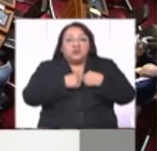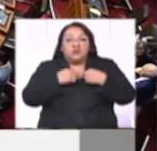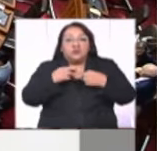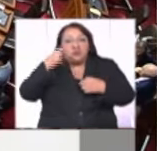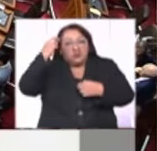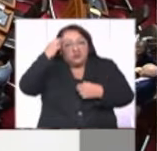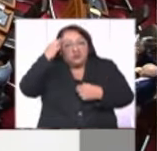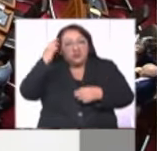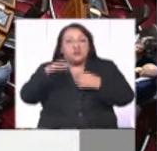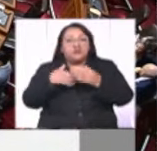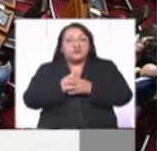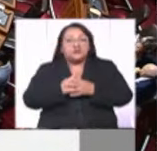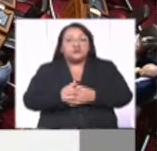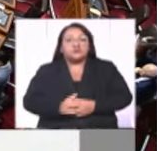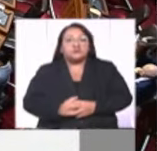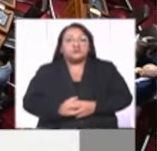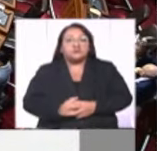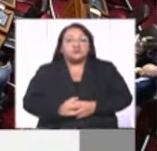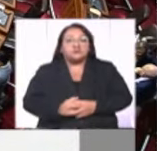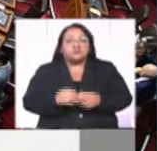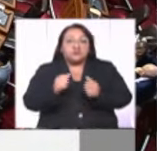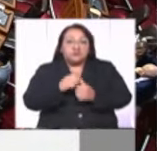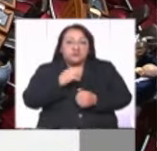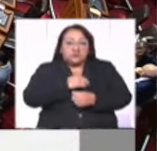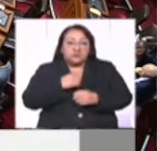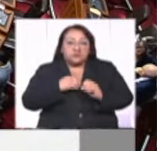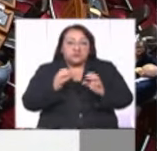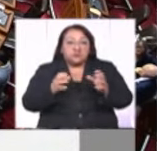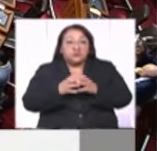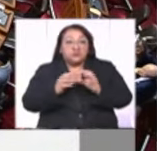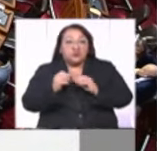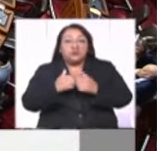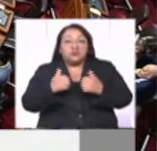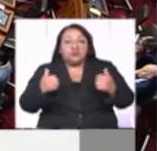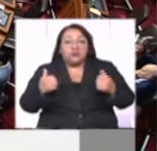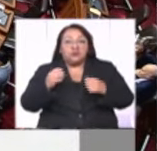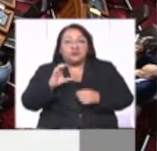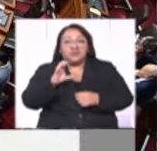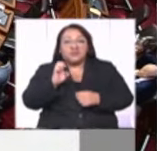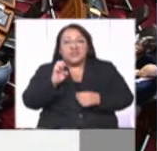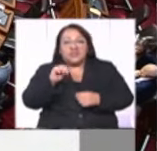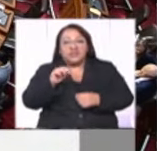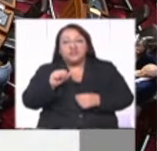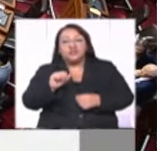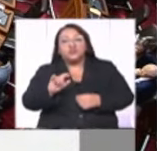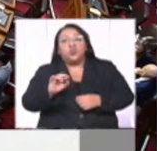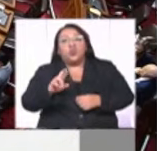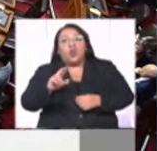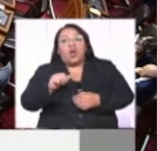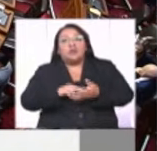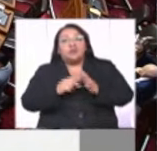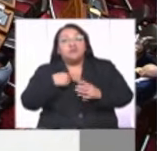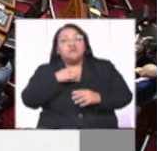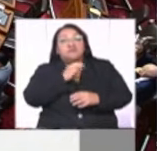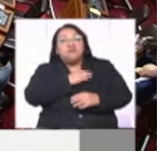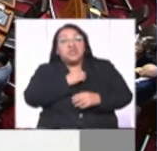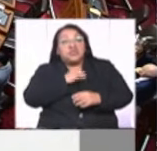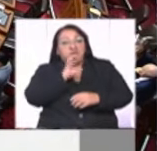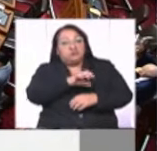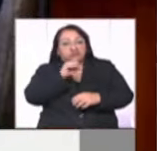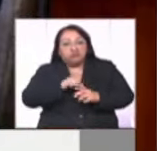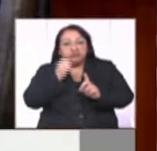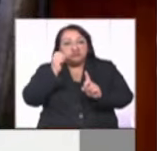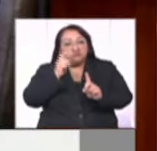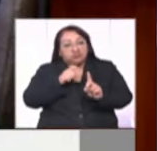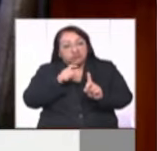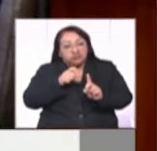política del Consejo de Ministros o de los ministros por separado, mediante la moción de censura o el rechazo de la cuestión de confianza, de acuerdo con las siguientes